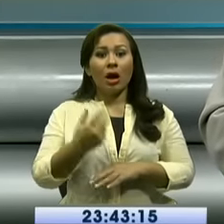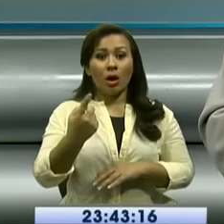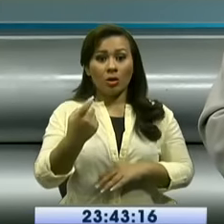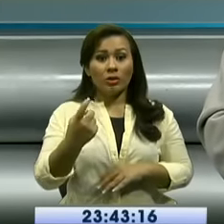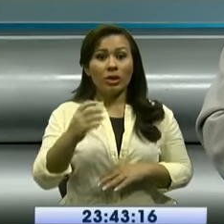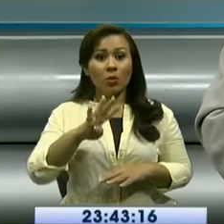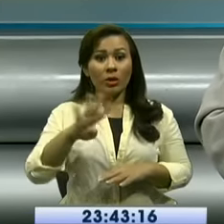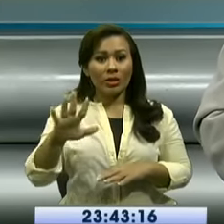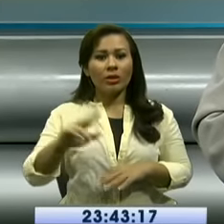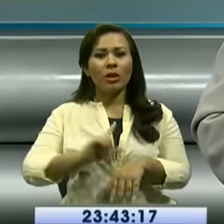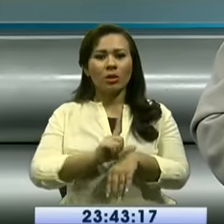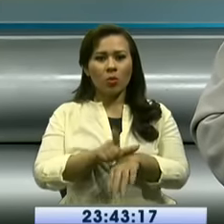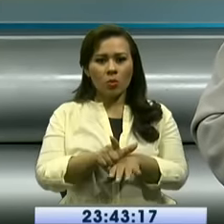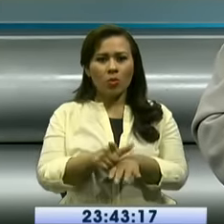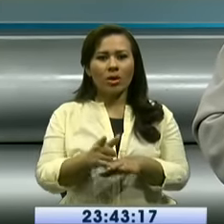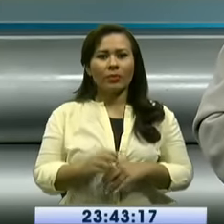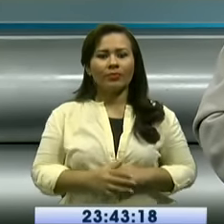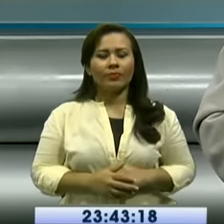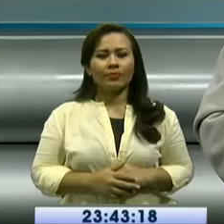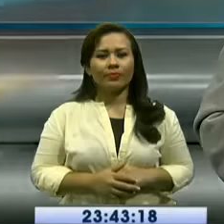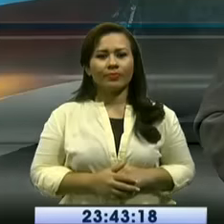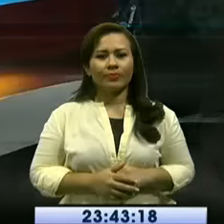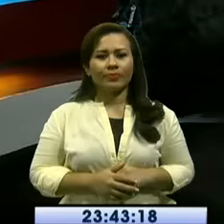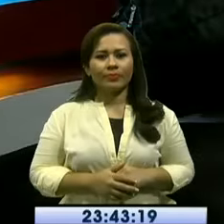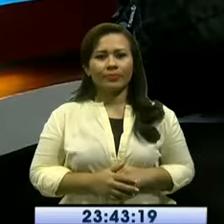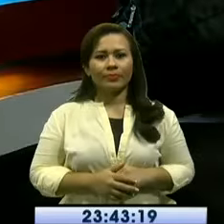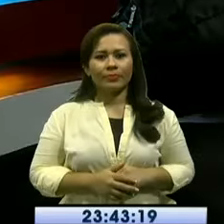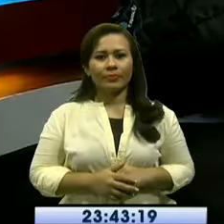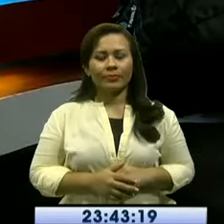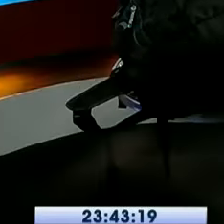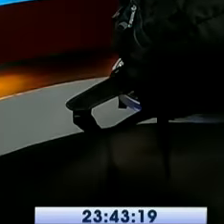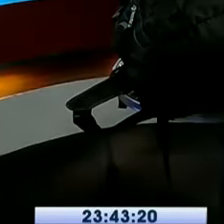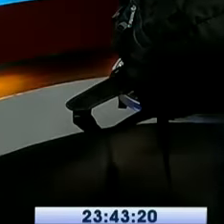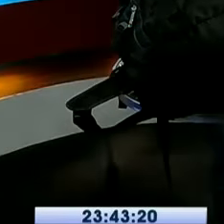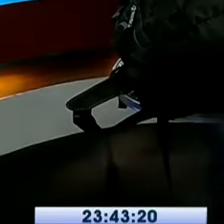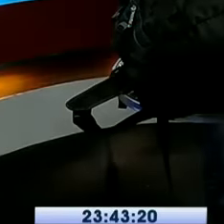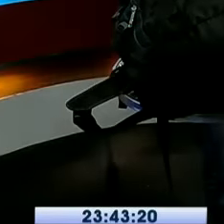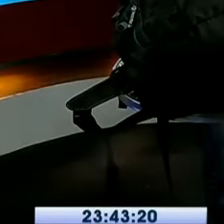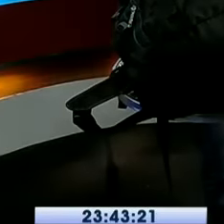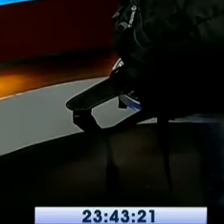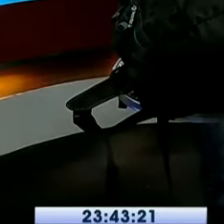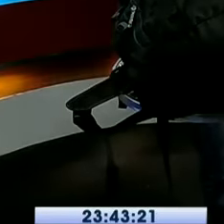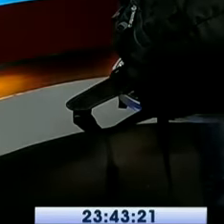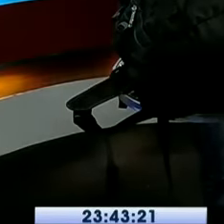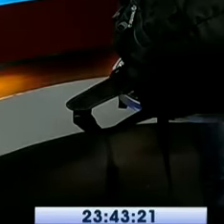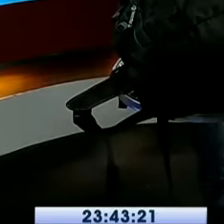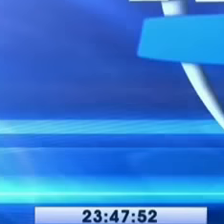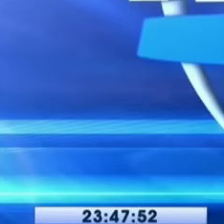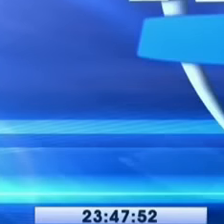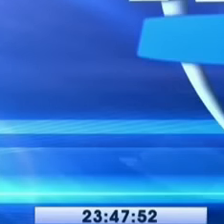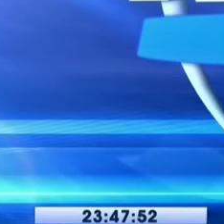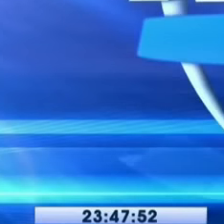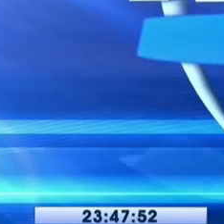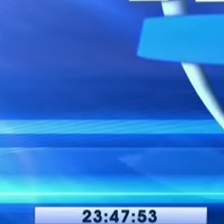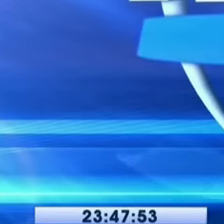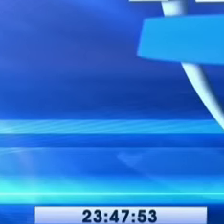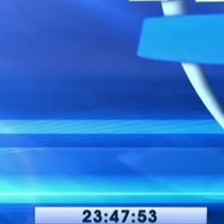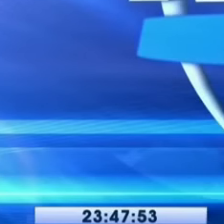Al volver comenzaremos con Julio. La noticia siempre en la comunidad, siempre